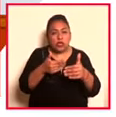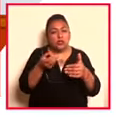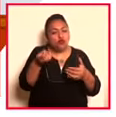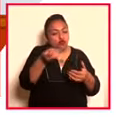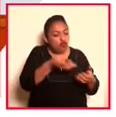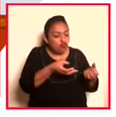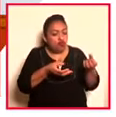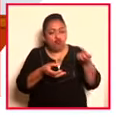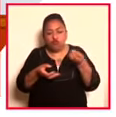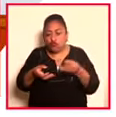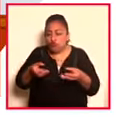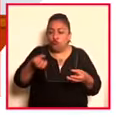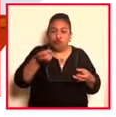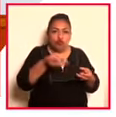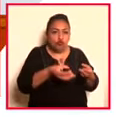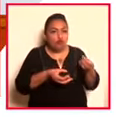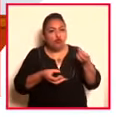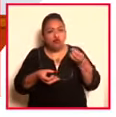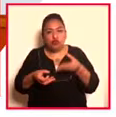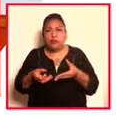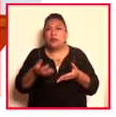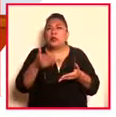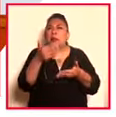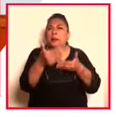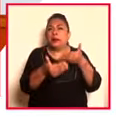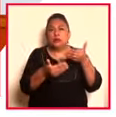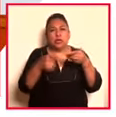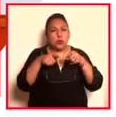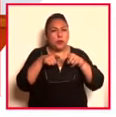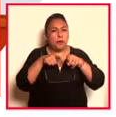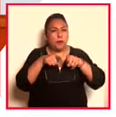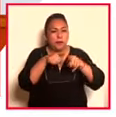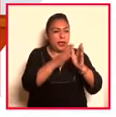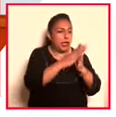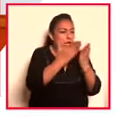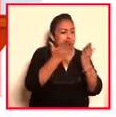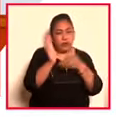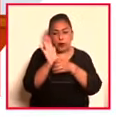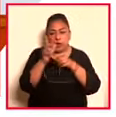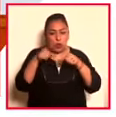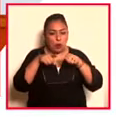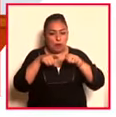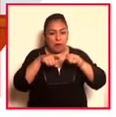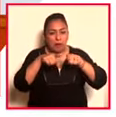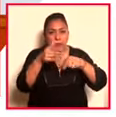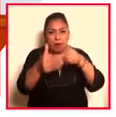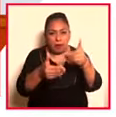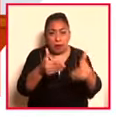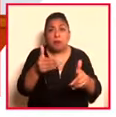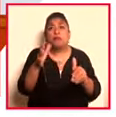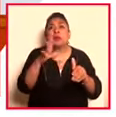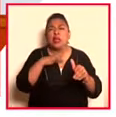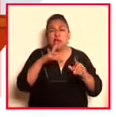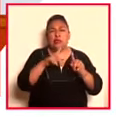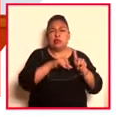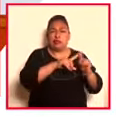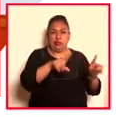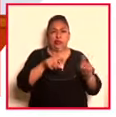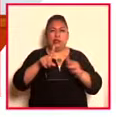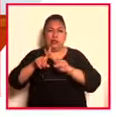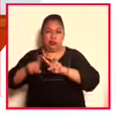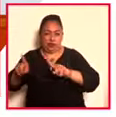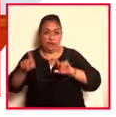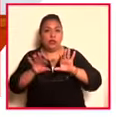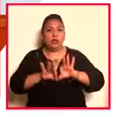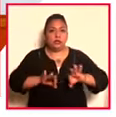retroalimentando, fueron como avanzando en paralelo, y de hecho hay hasta diferencias importantes entre una